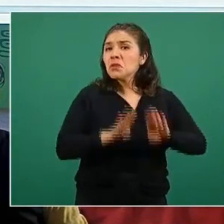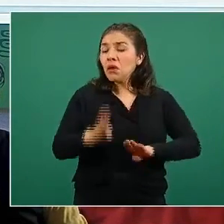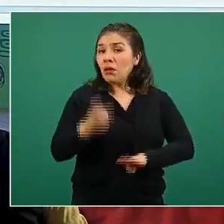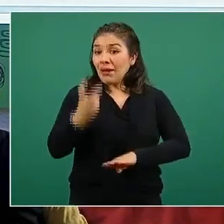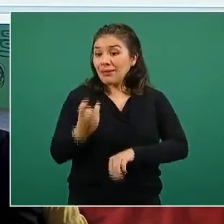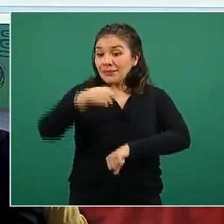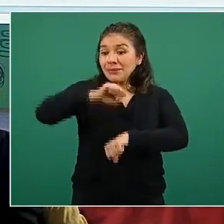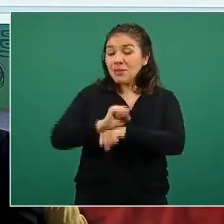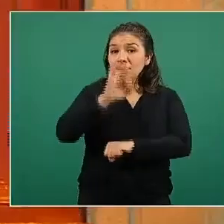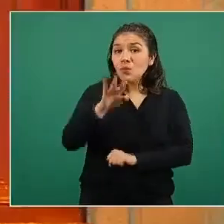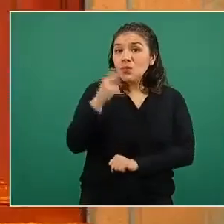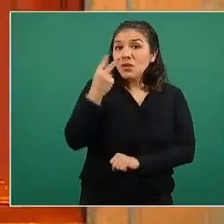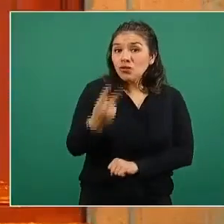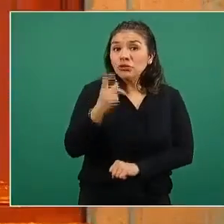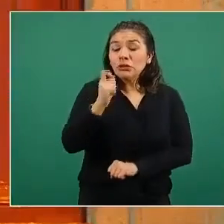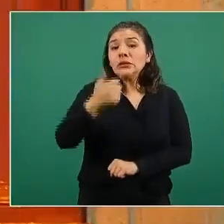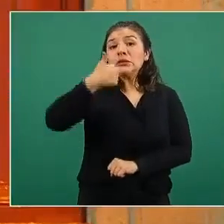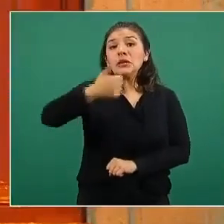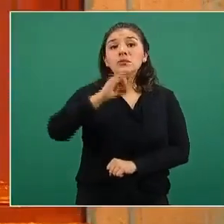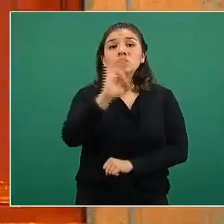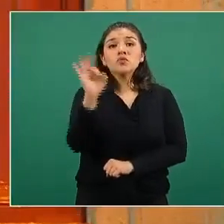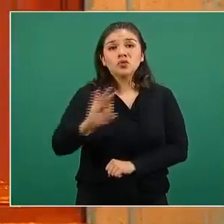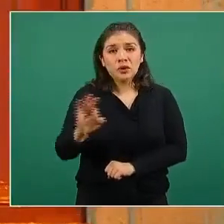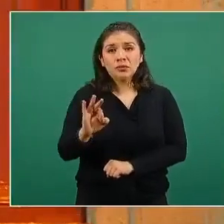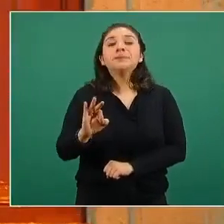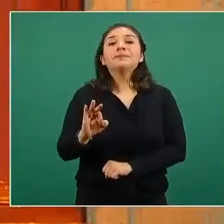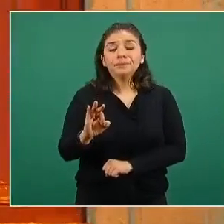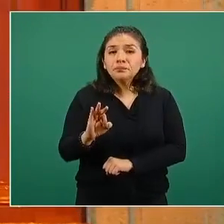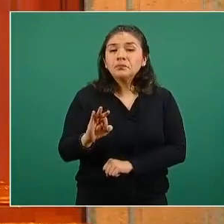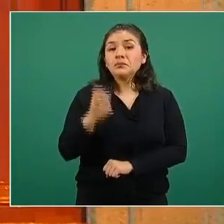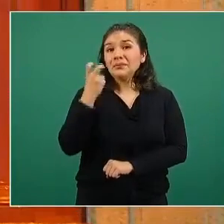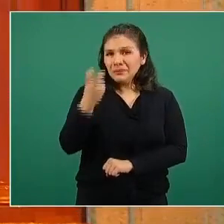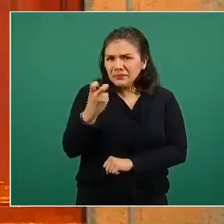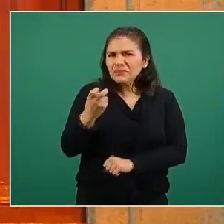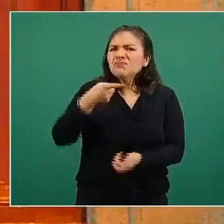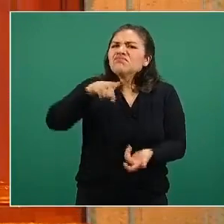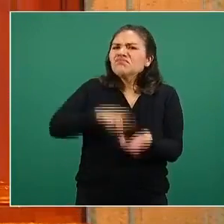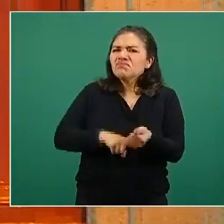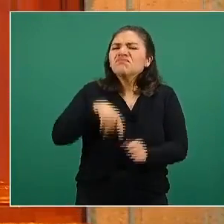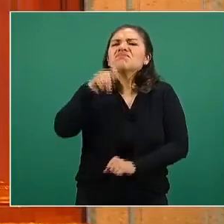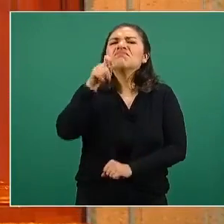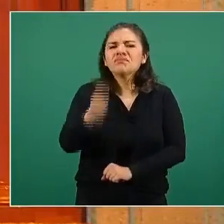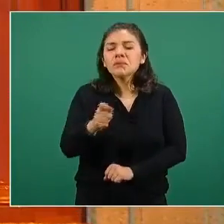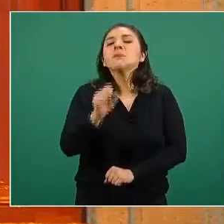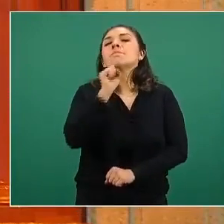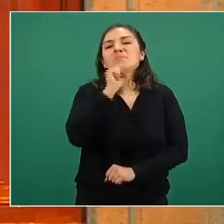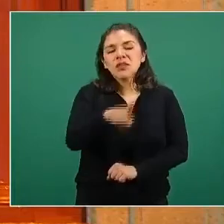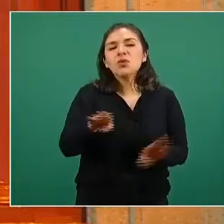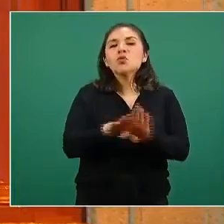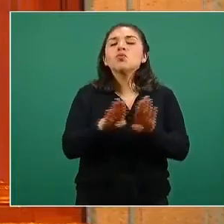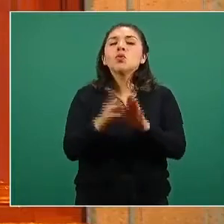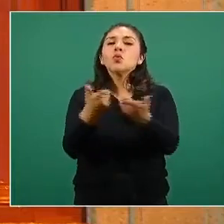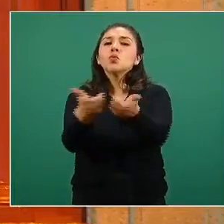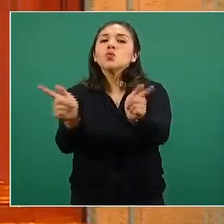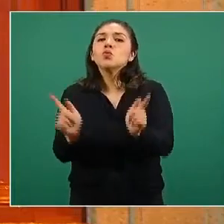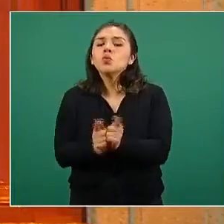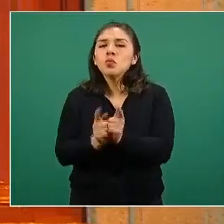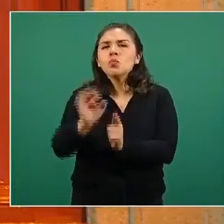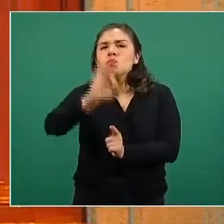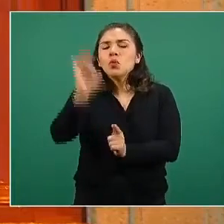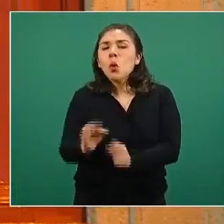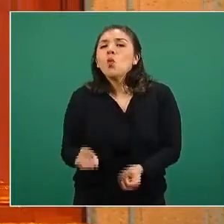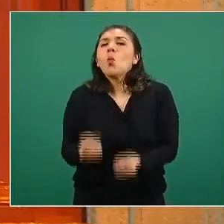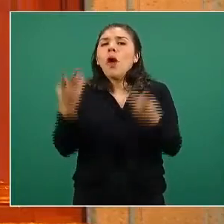semana 52 es del 6%. Esta proporción representa precisamente el grupo o el porcentaje